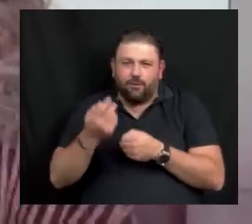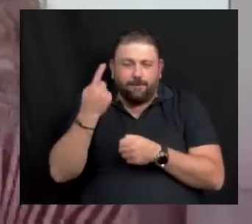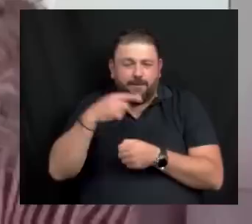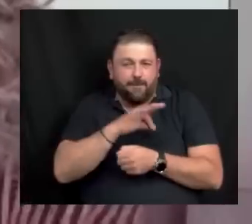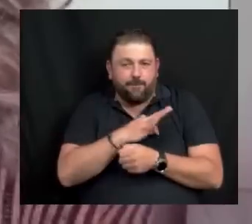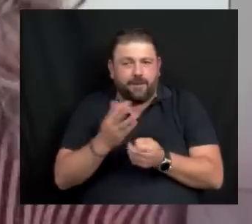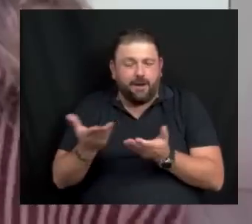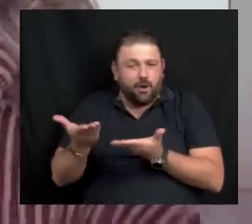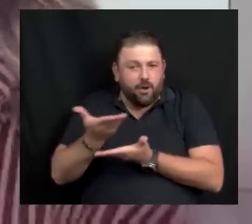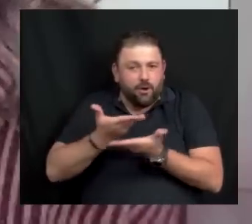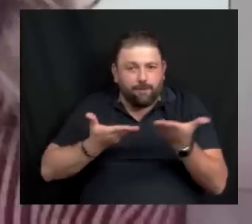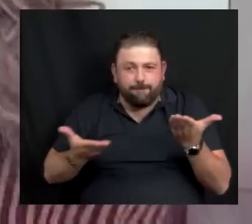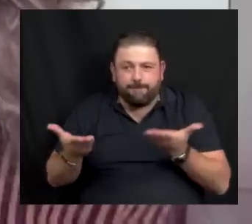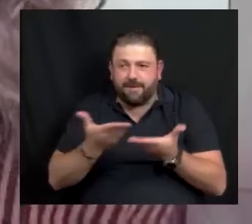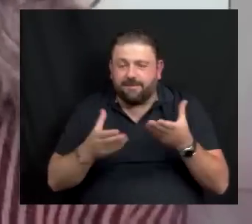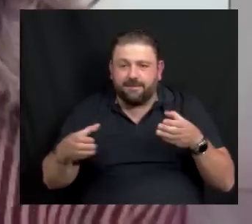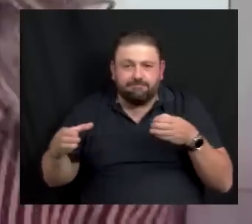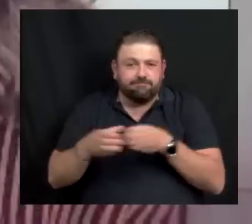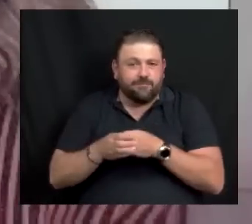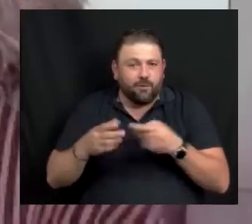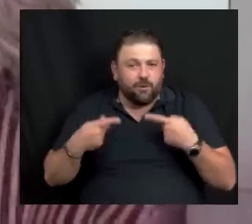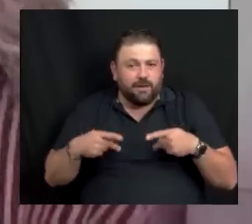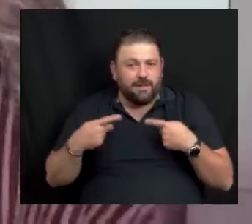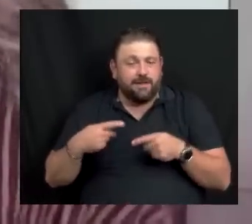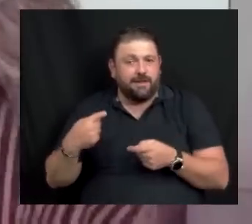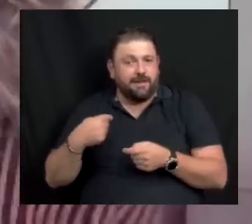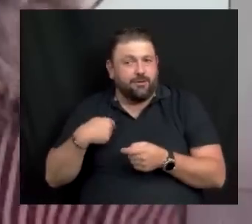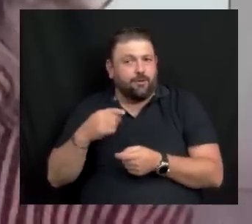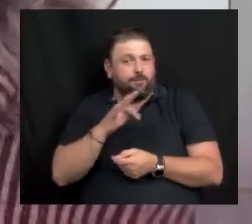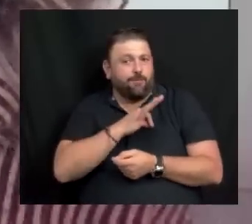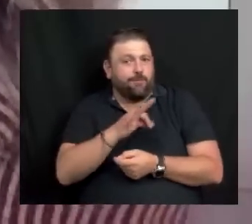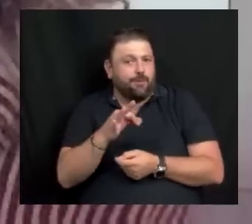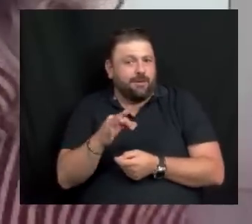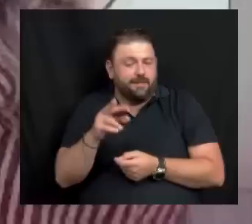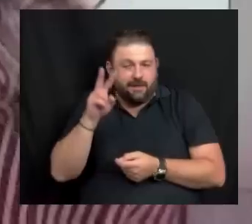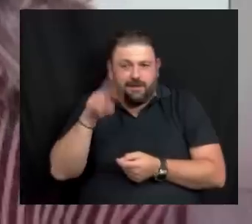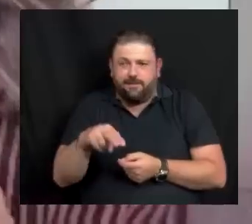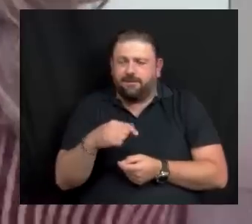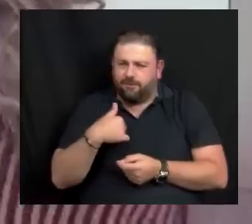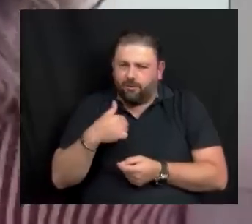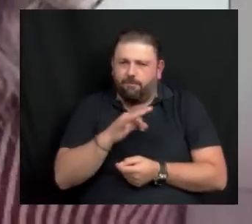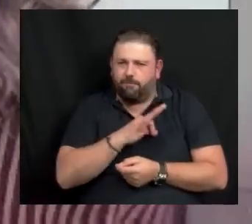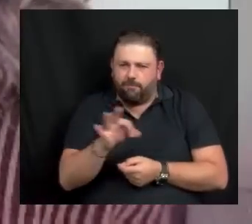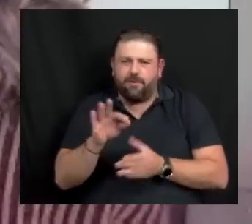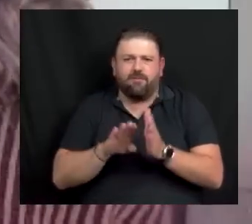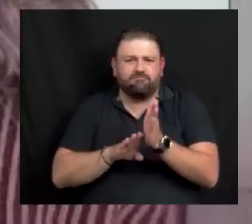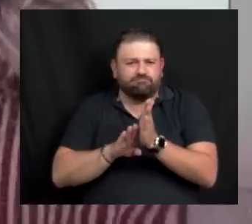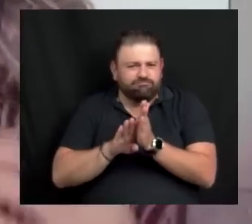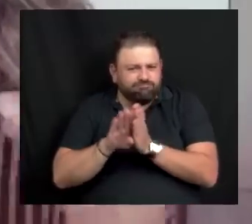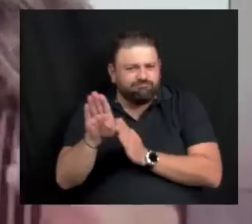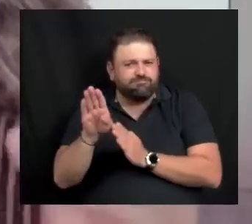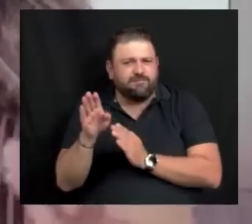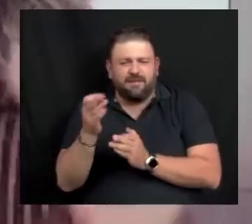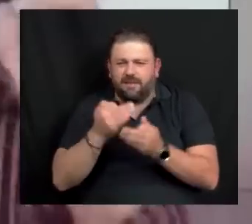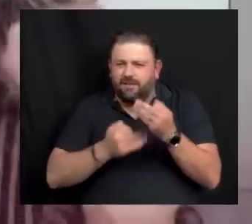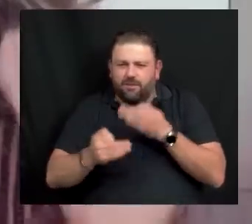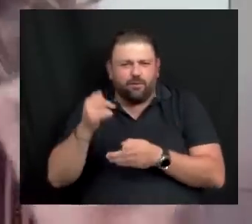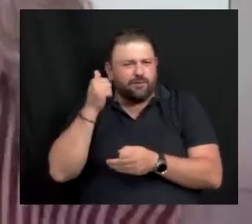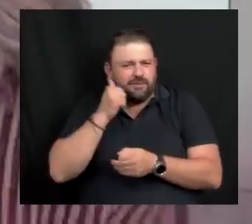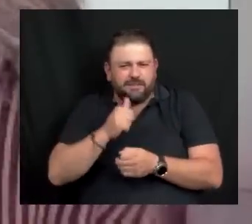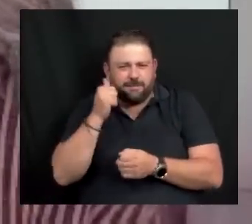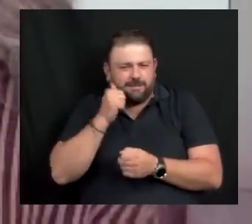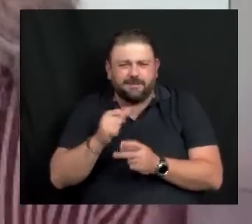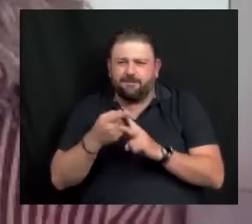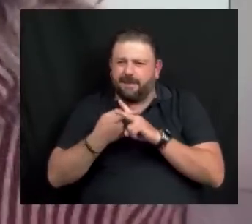el honor, ¿sí?, de poder ser una de las personas con tanta abundancia? Lleno siempre y